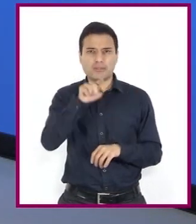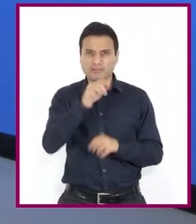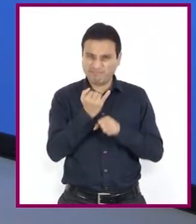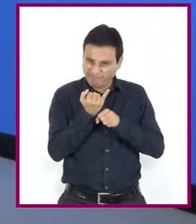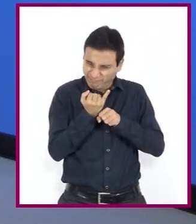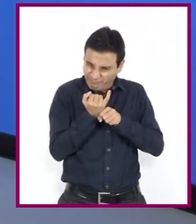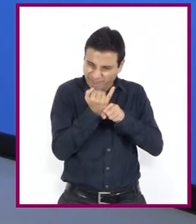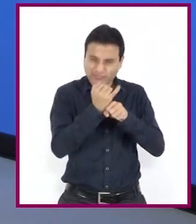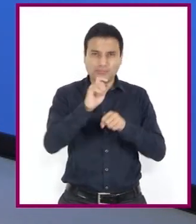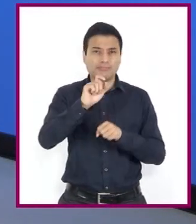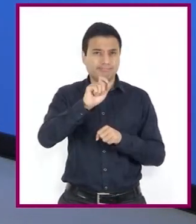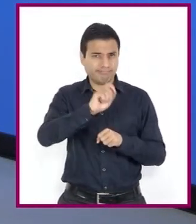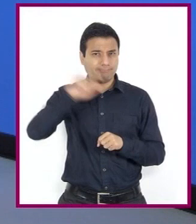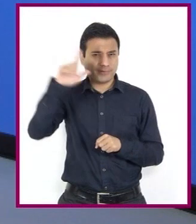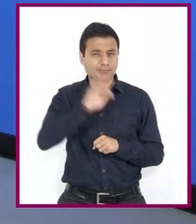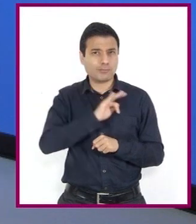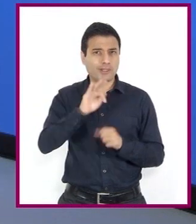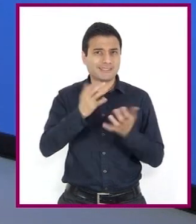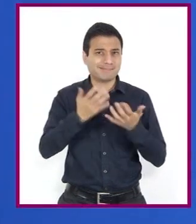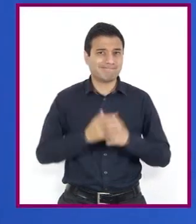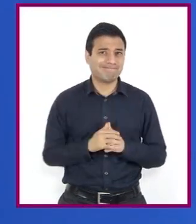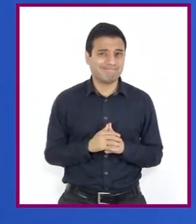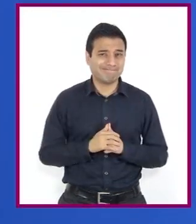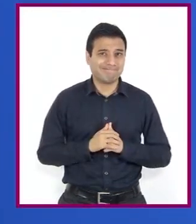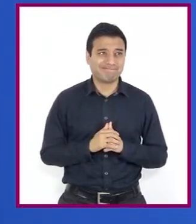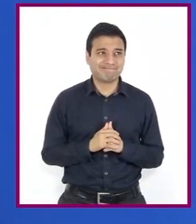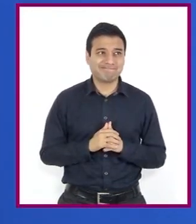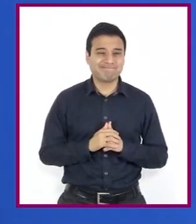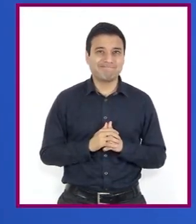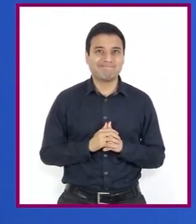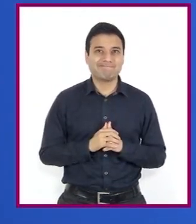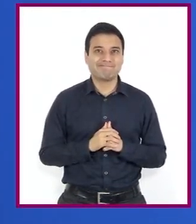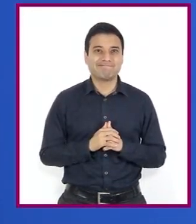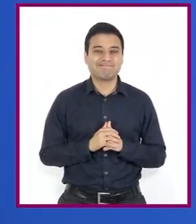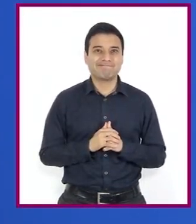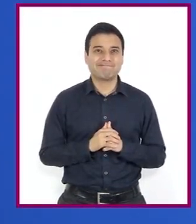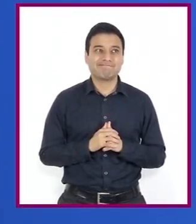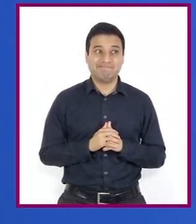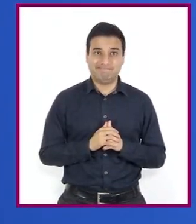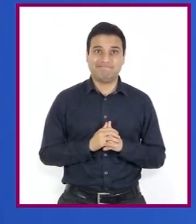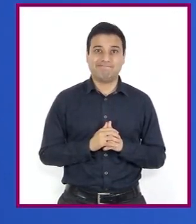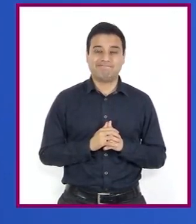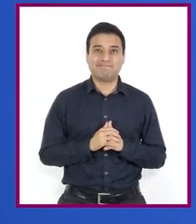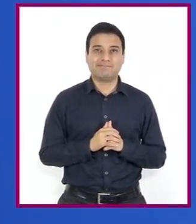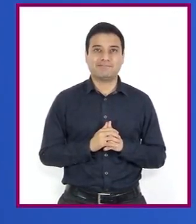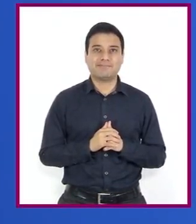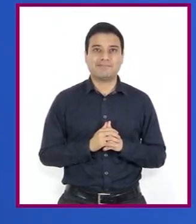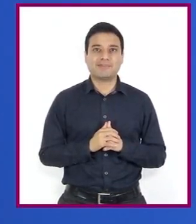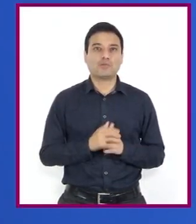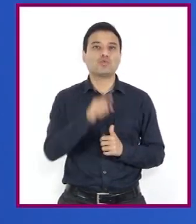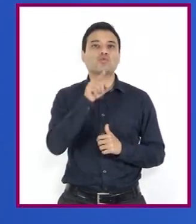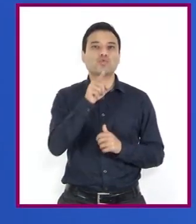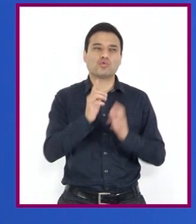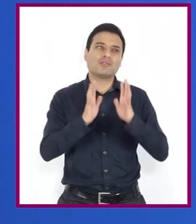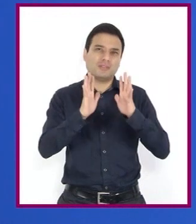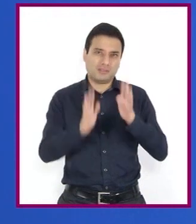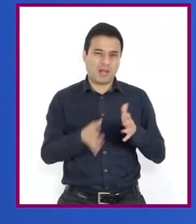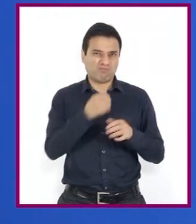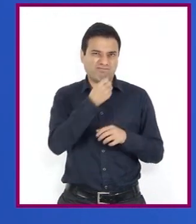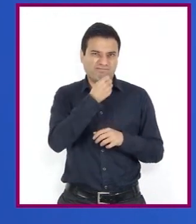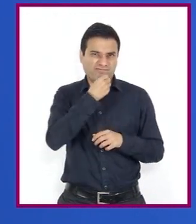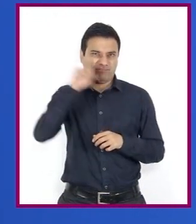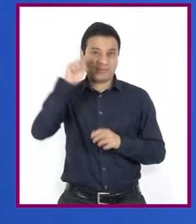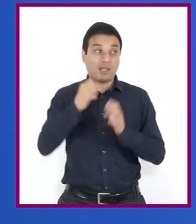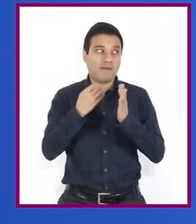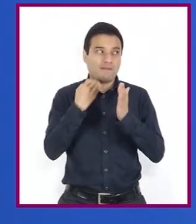igual de complejos que los científicos. Sin duda, tienen la habilidad, solo falta que la desarrollen a